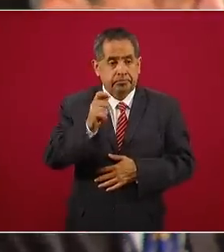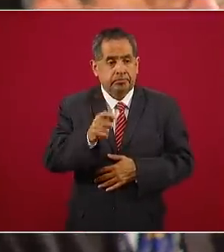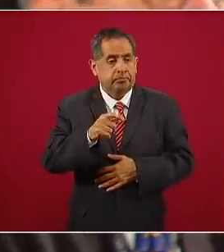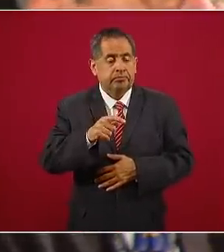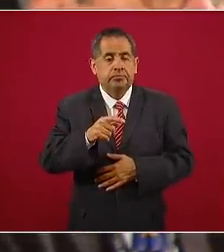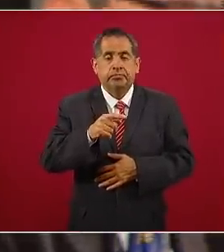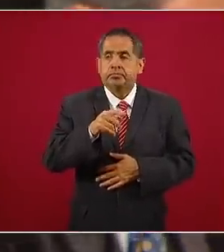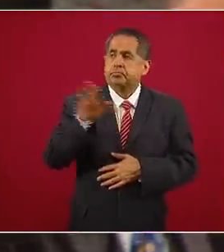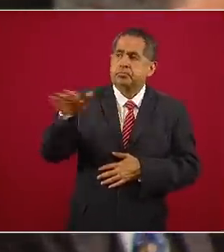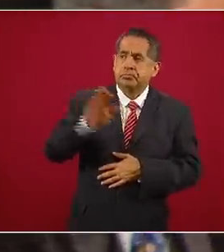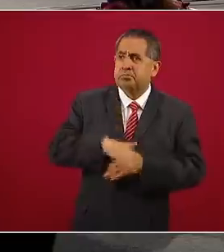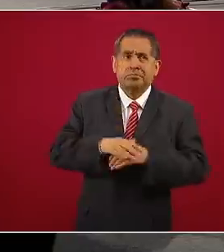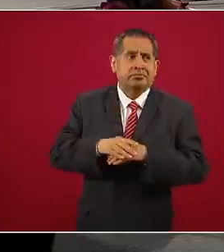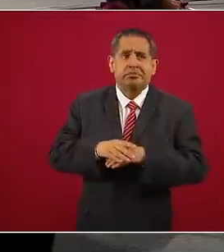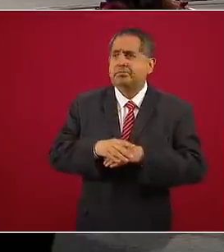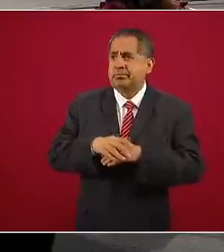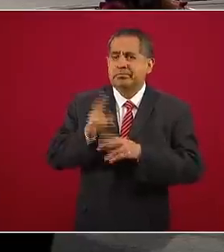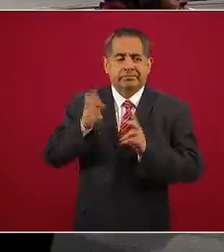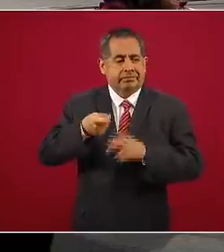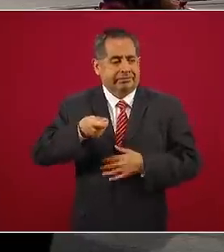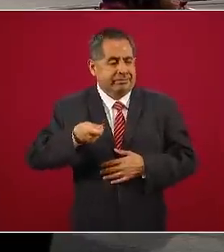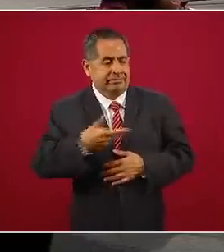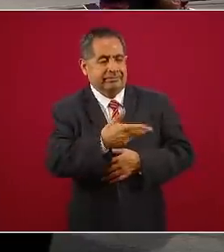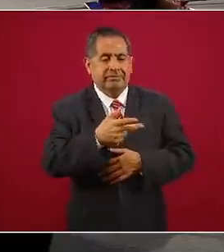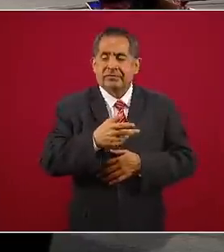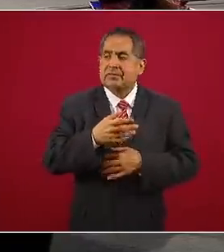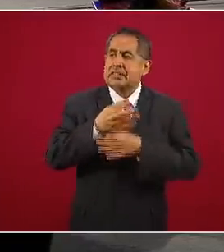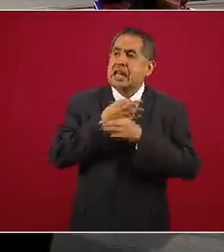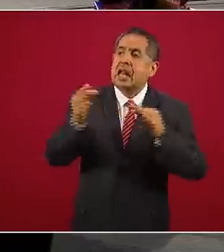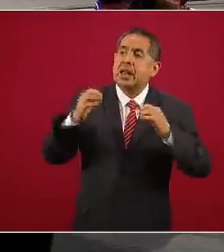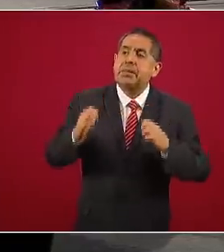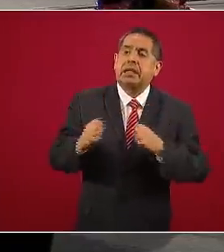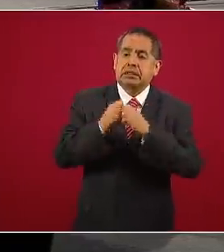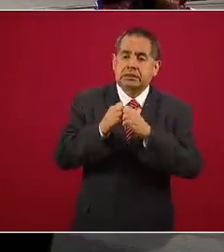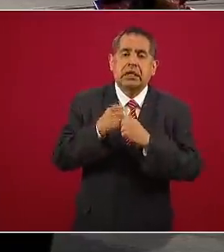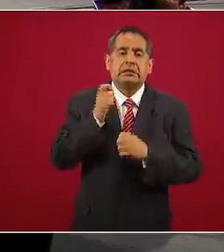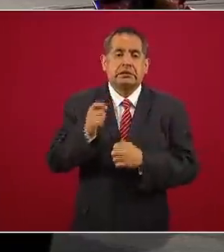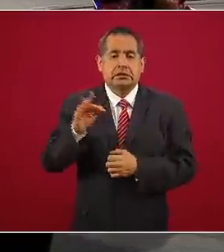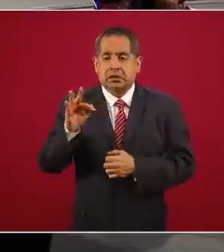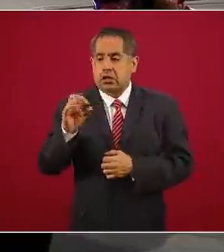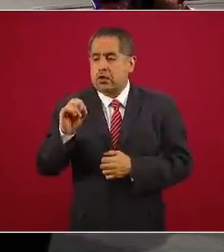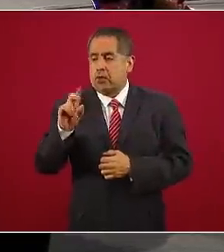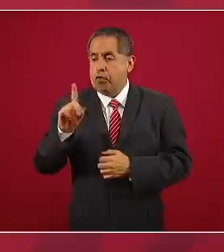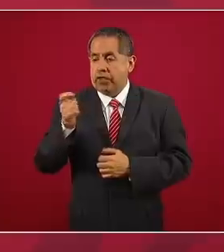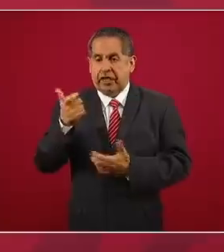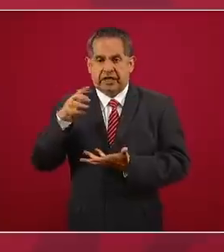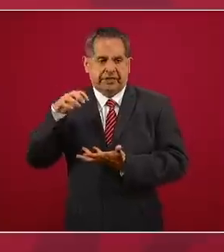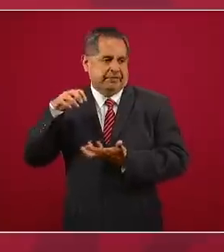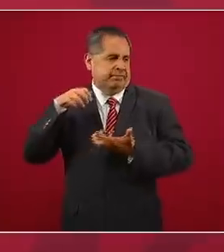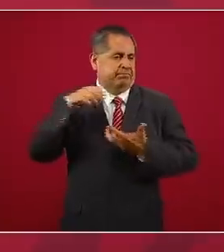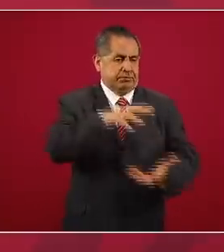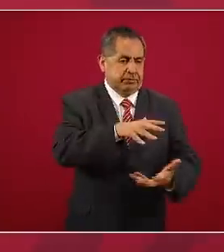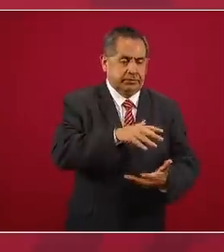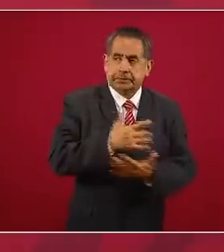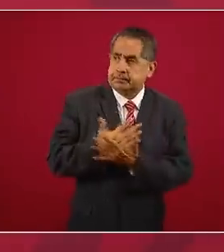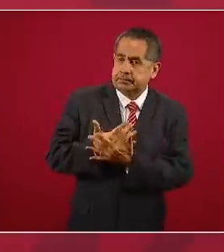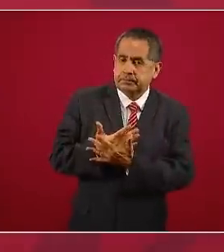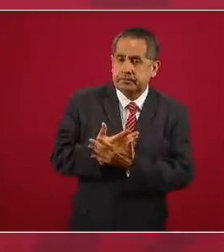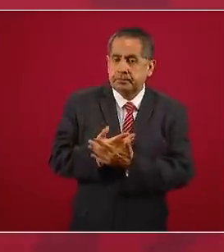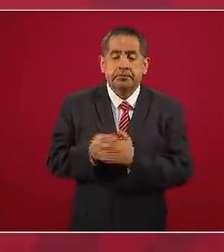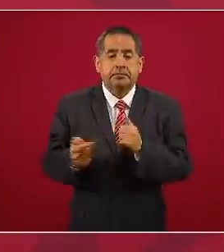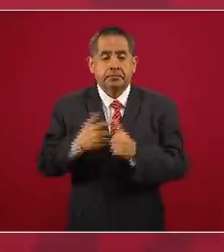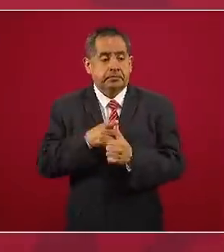declaratoria para poder utilizar recursos del fonden éstas este se libera previa